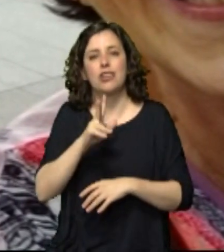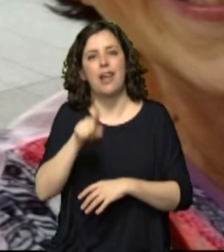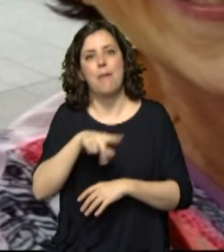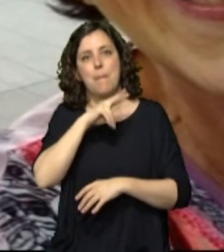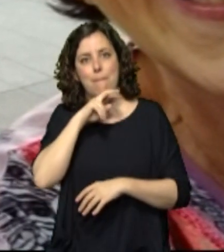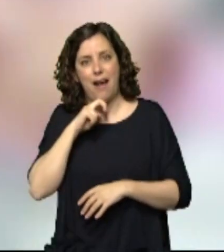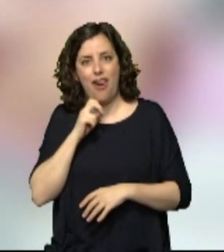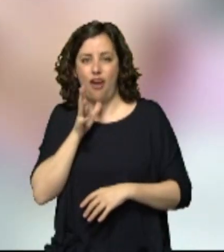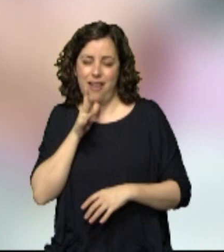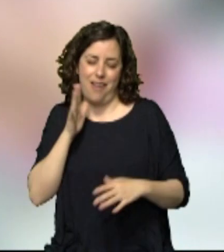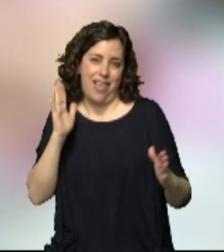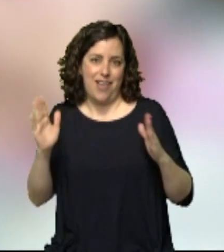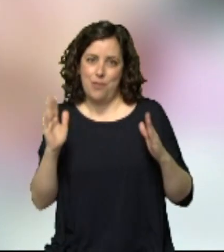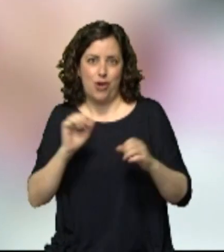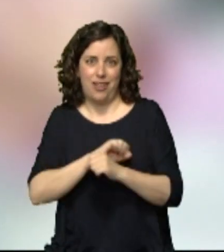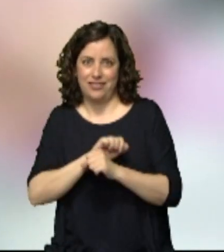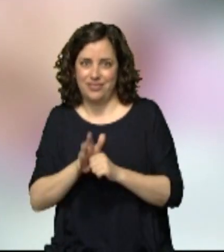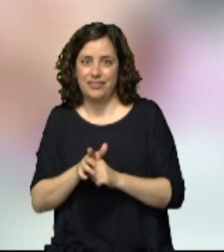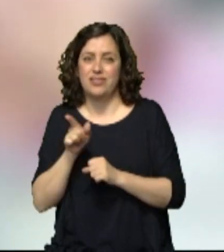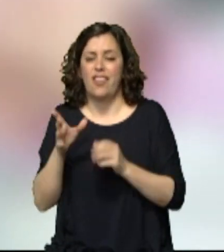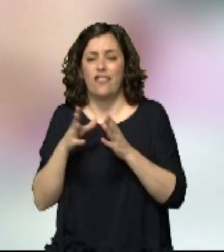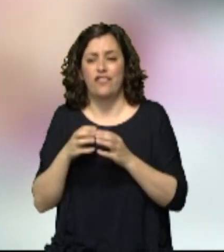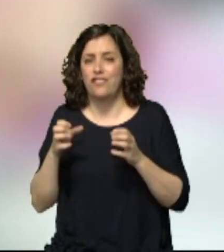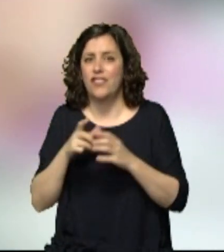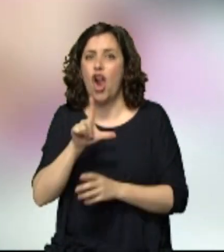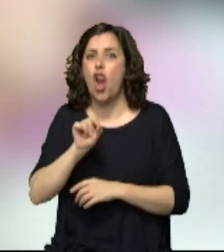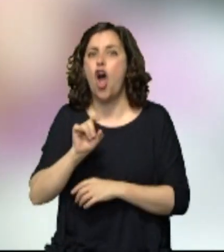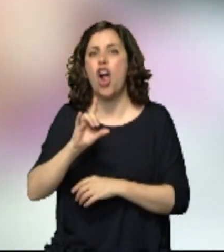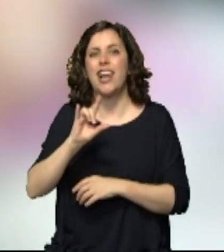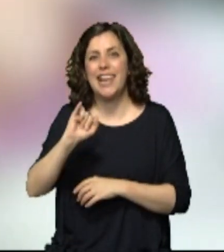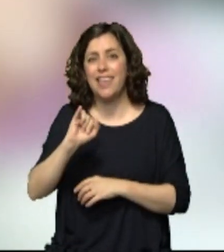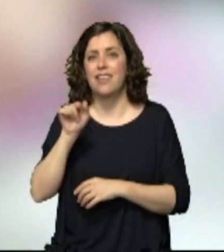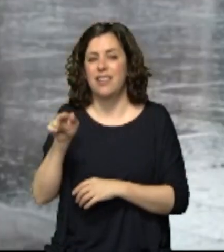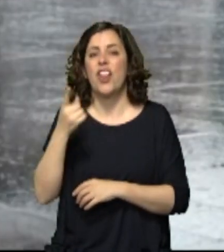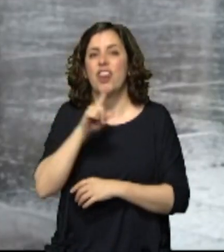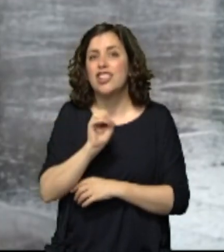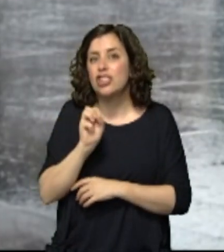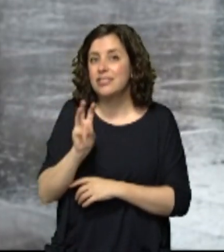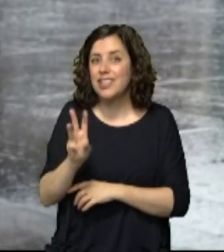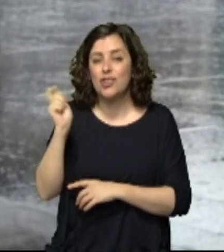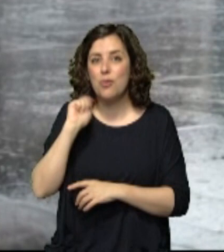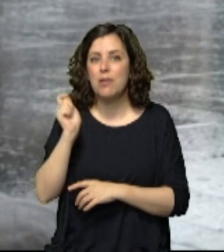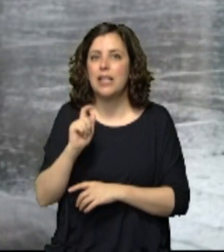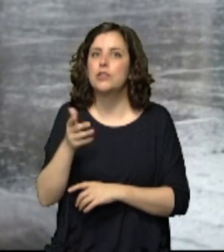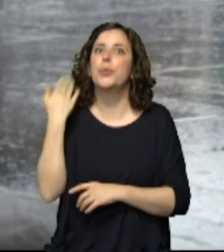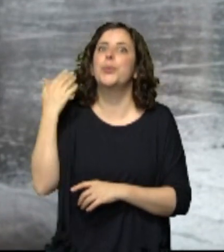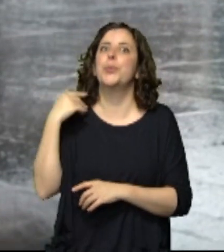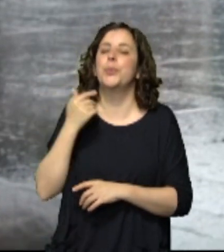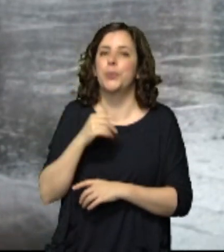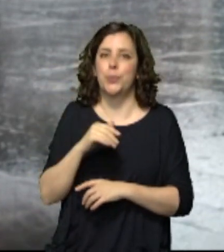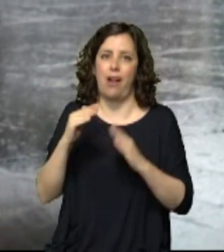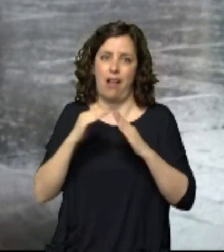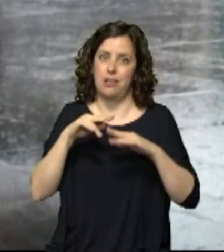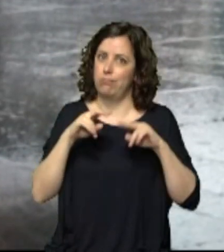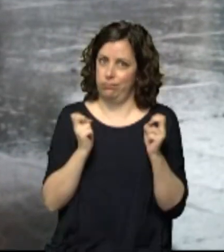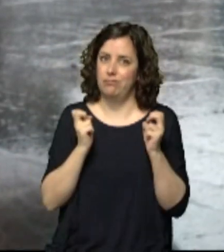de Pamplona. Eso es lo que deseó Loli en su 103 cumpleaños, cuando aún no podíamos salir de casa. Así que hasta ver llover